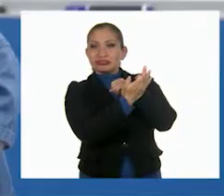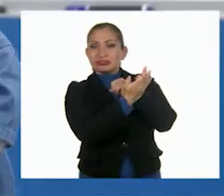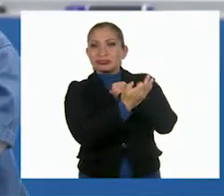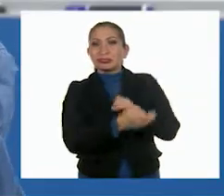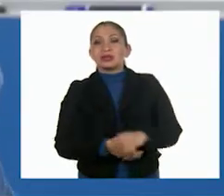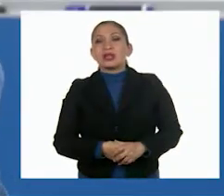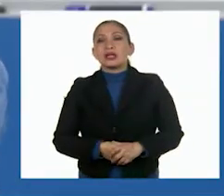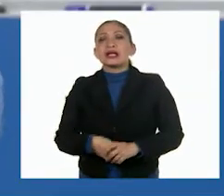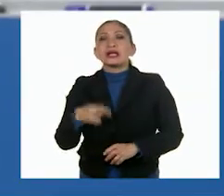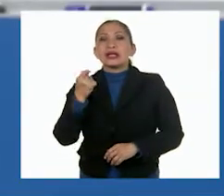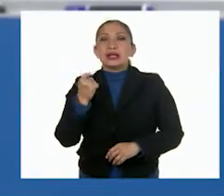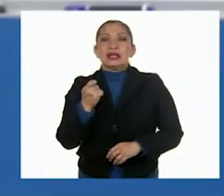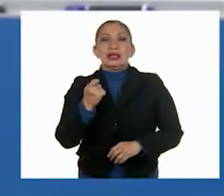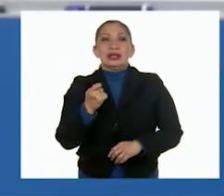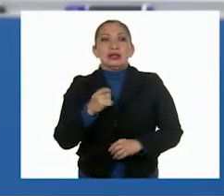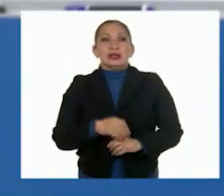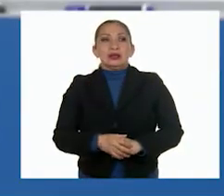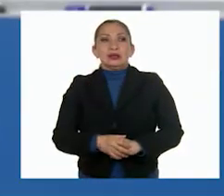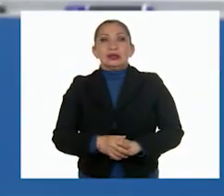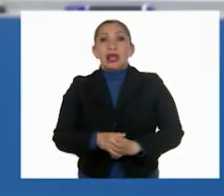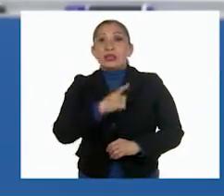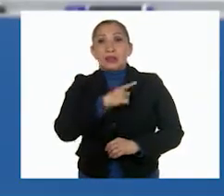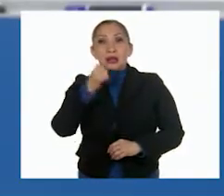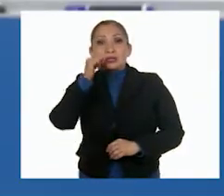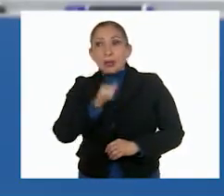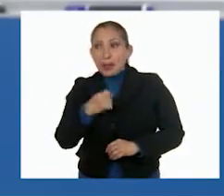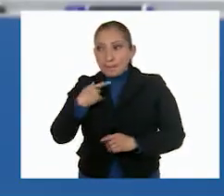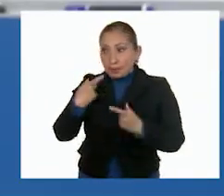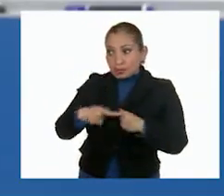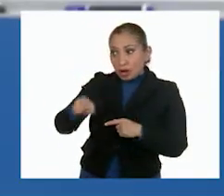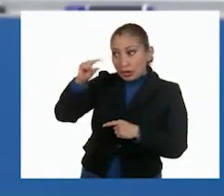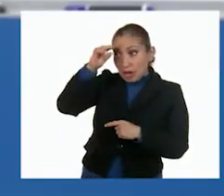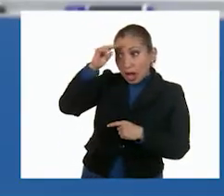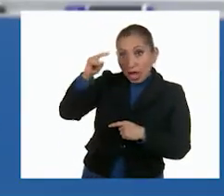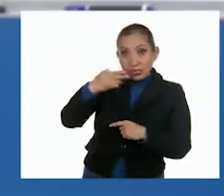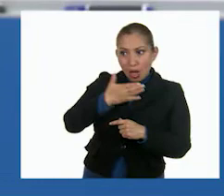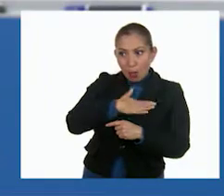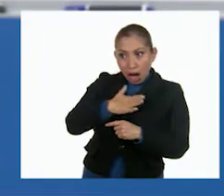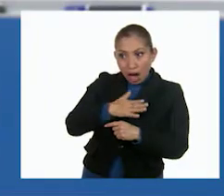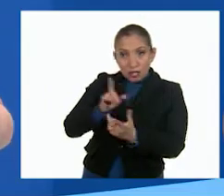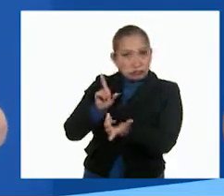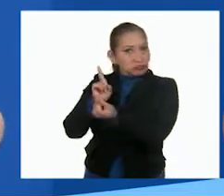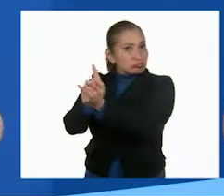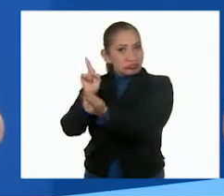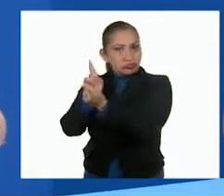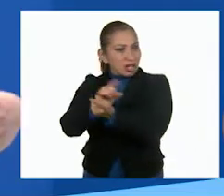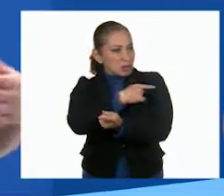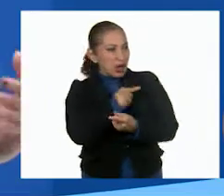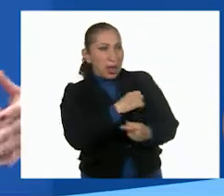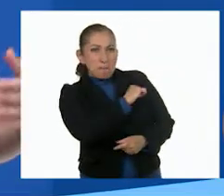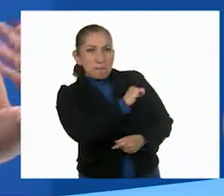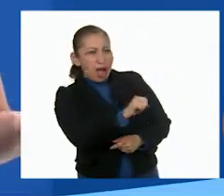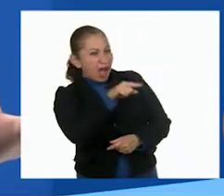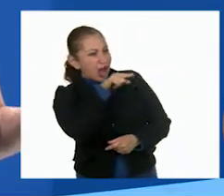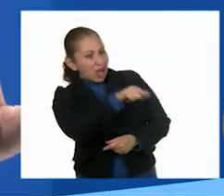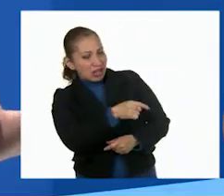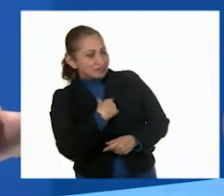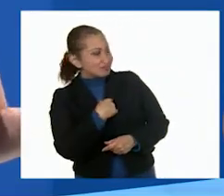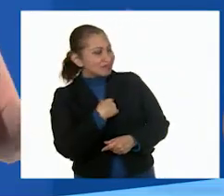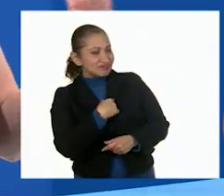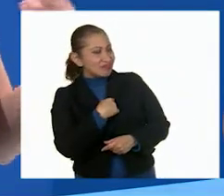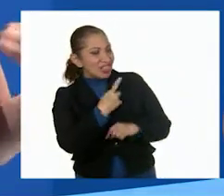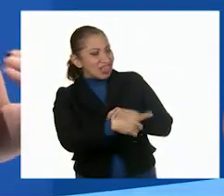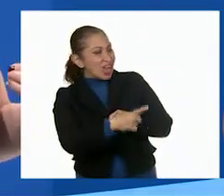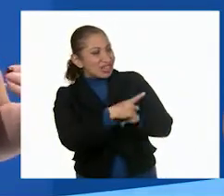Ah, pues que hay que acercarse a las personas correctas. Así es, ¿no? Si vemos que esa persona nos